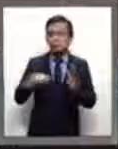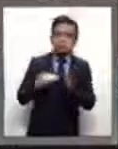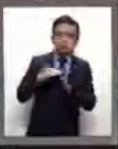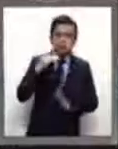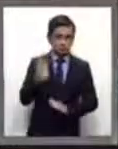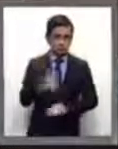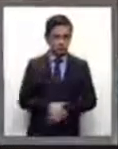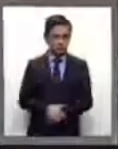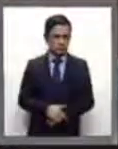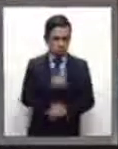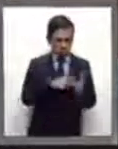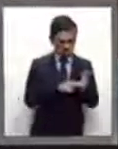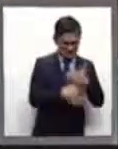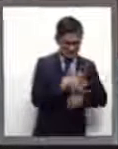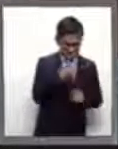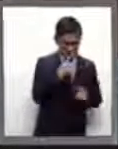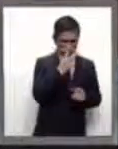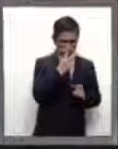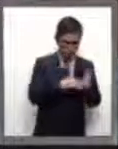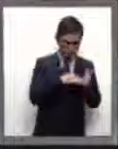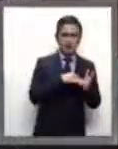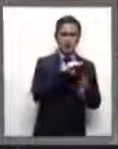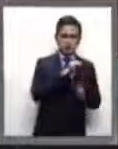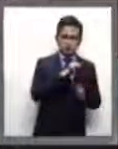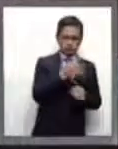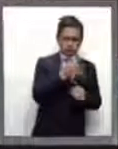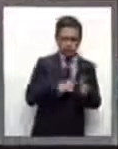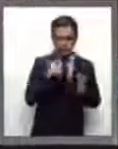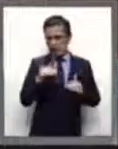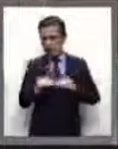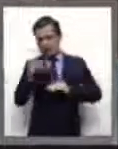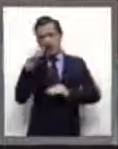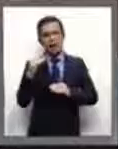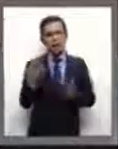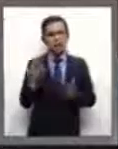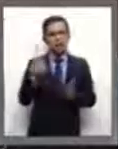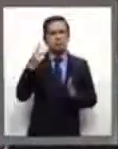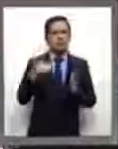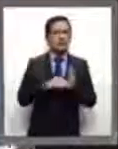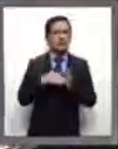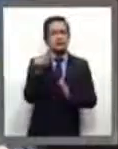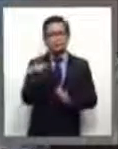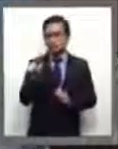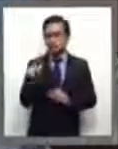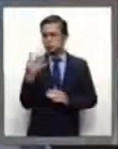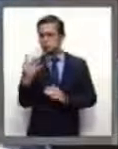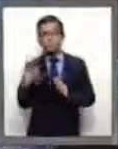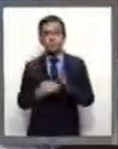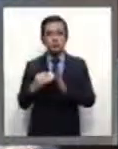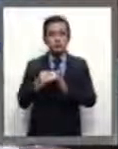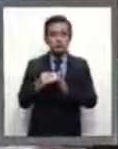En 2015, de 1.145 millones autorizados, aumenta a 1.604